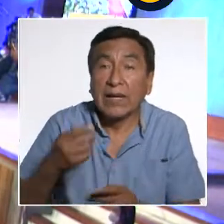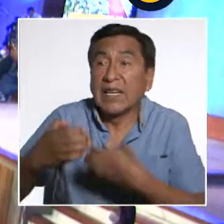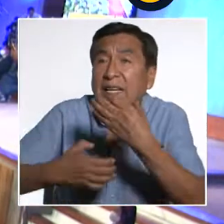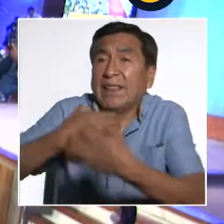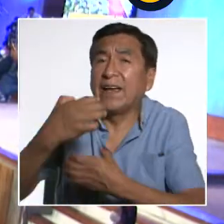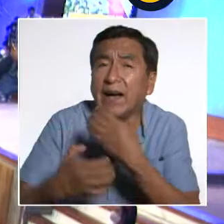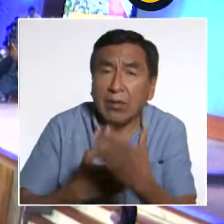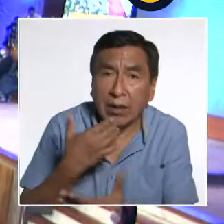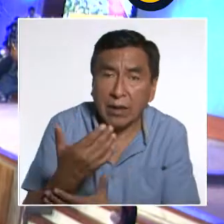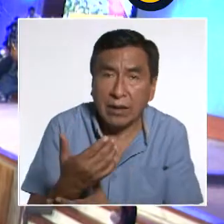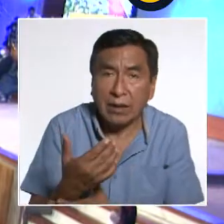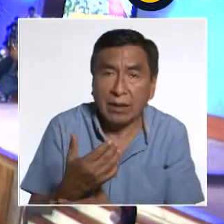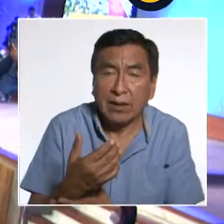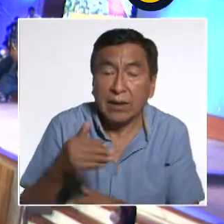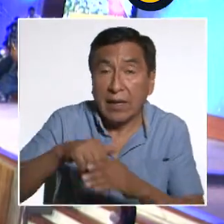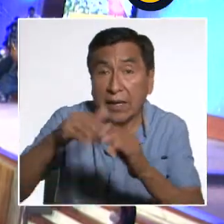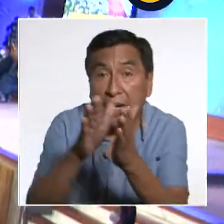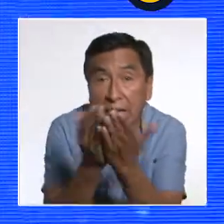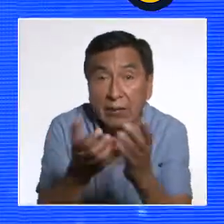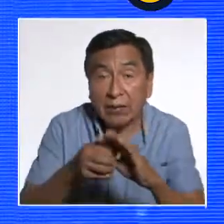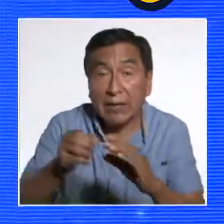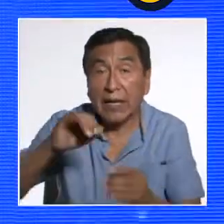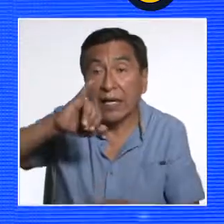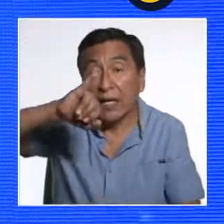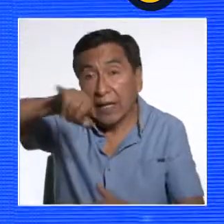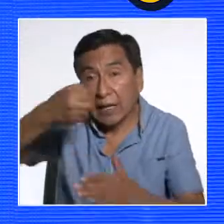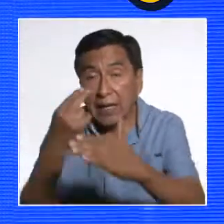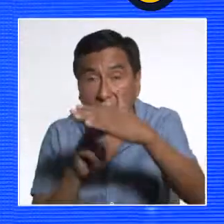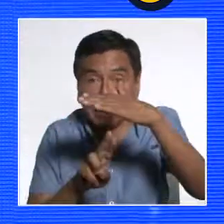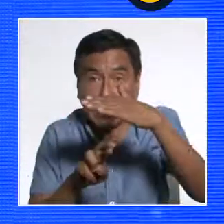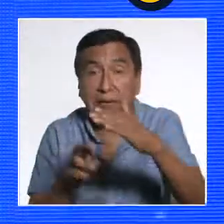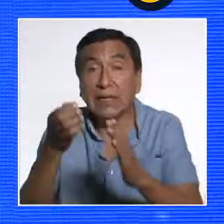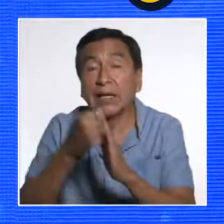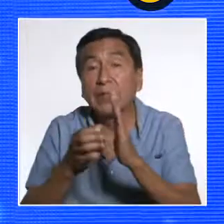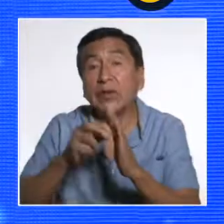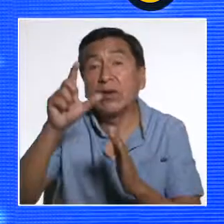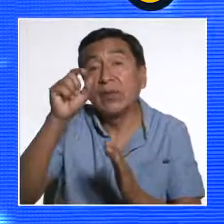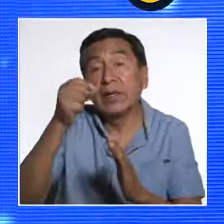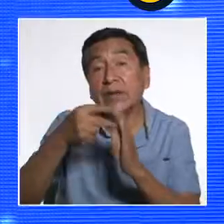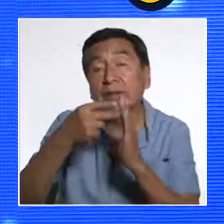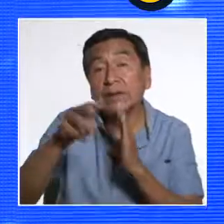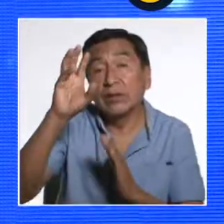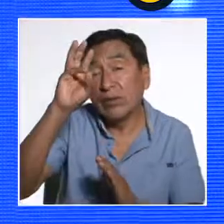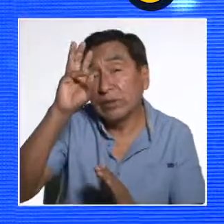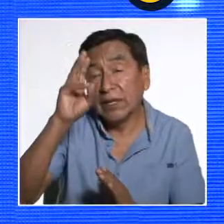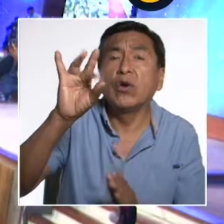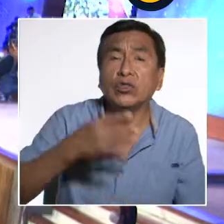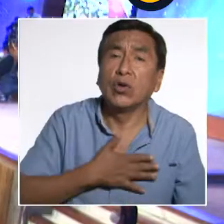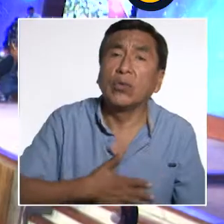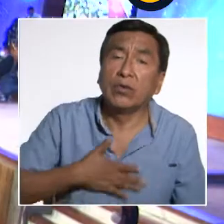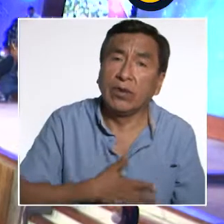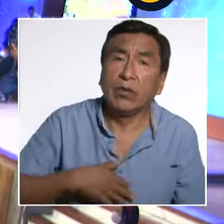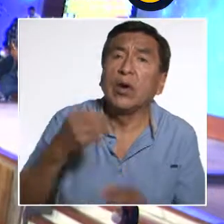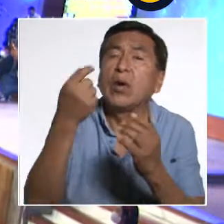gritaba. En el libro de Jeremías, capítulo 20, versículo 6,